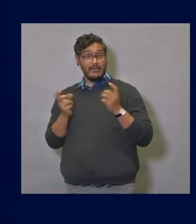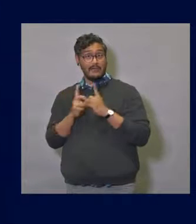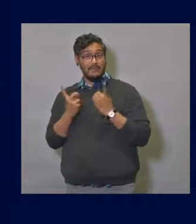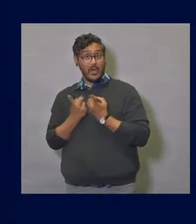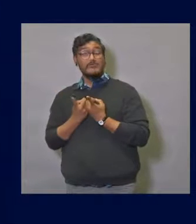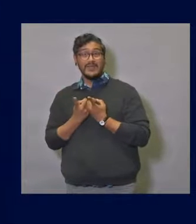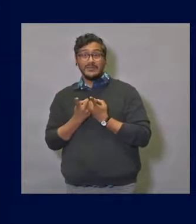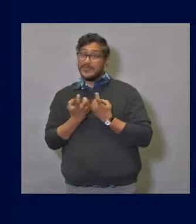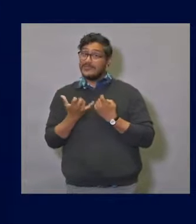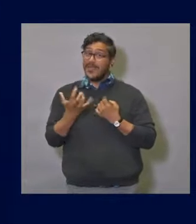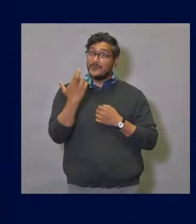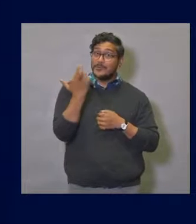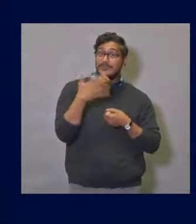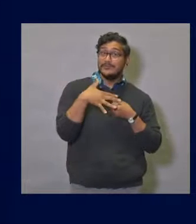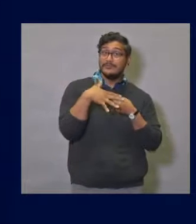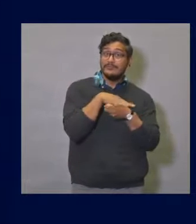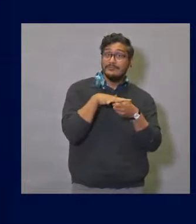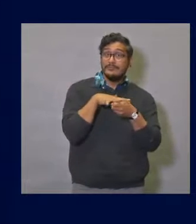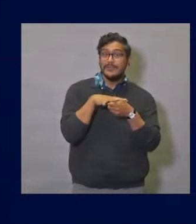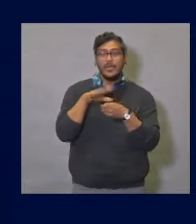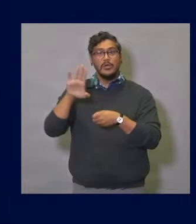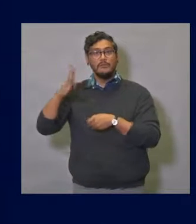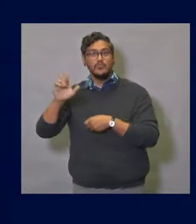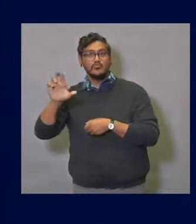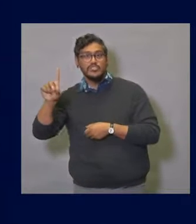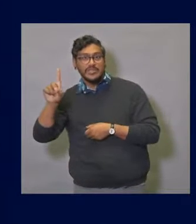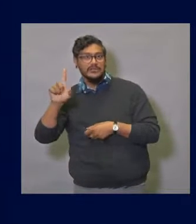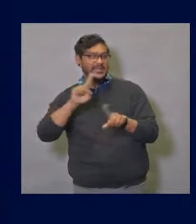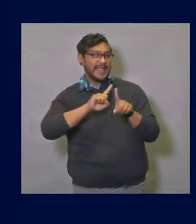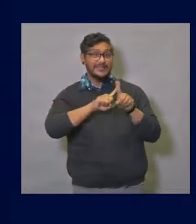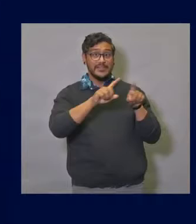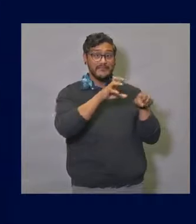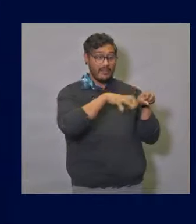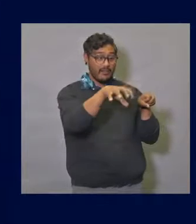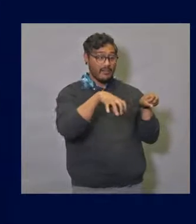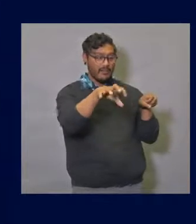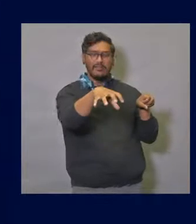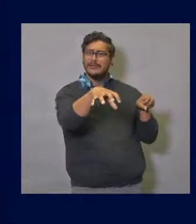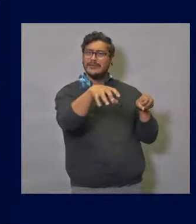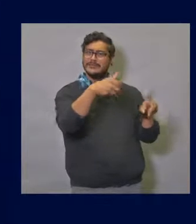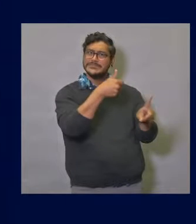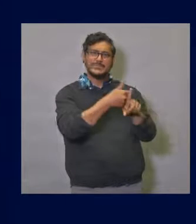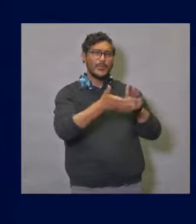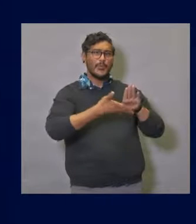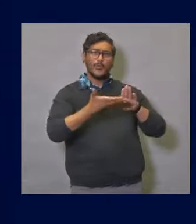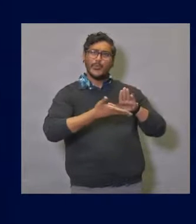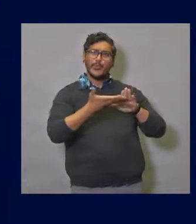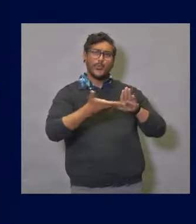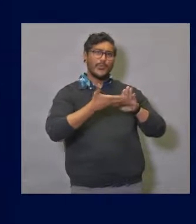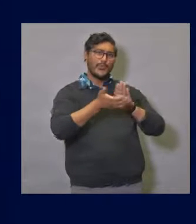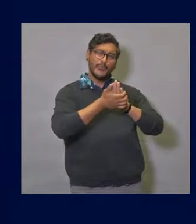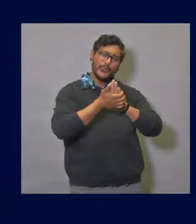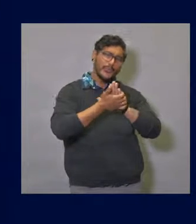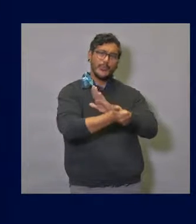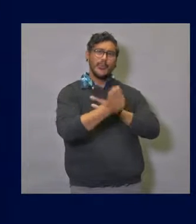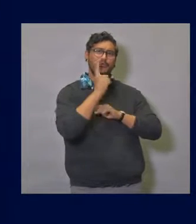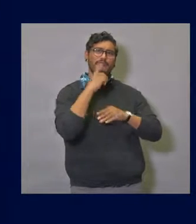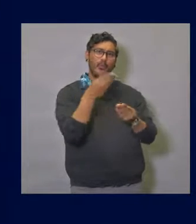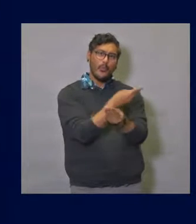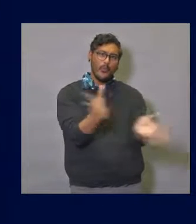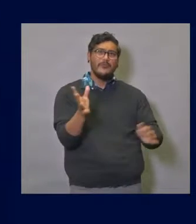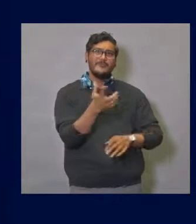condado, Blue Shield y los socios de vacunación del condado puedan lograr mejor los objetivos de vacunación del